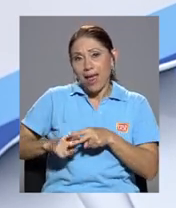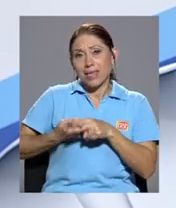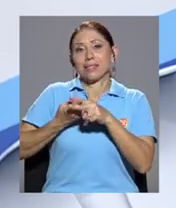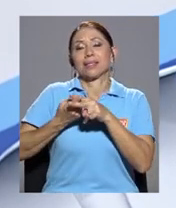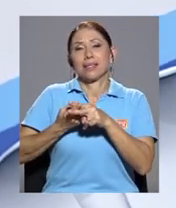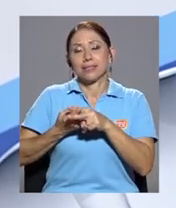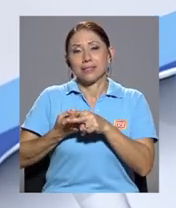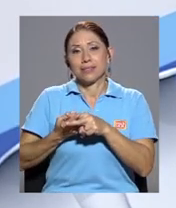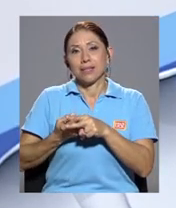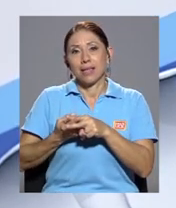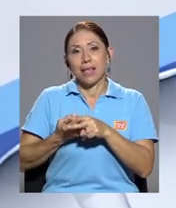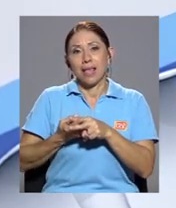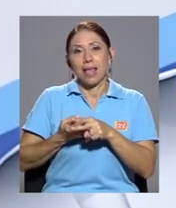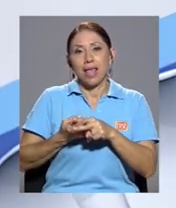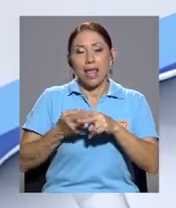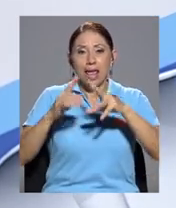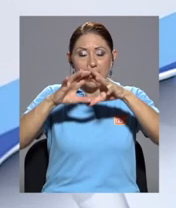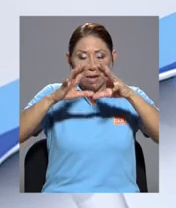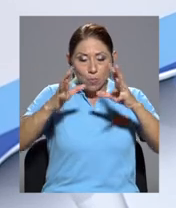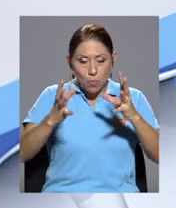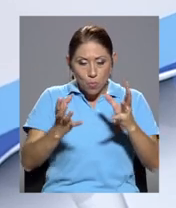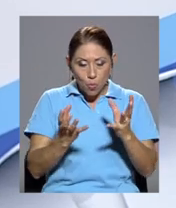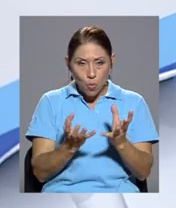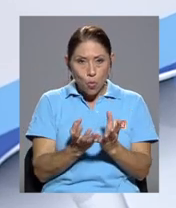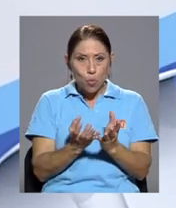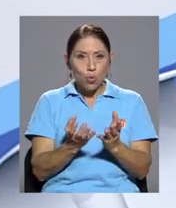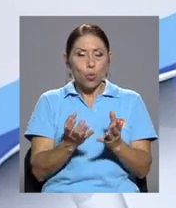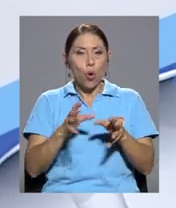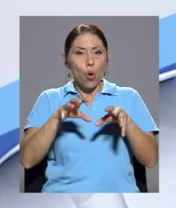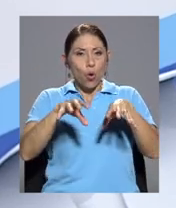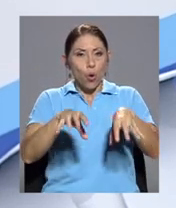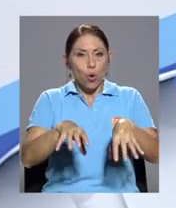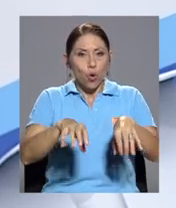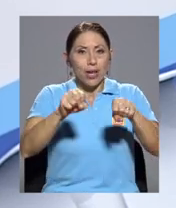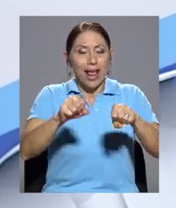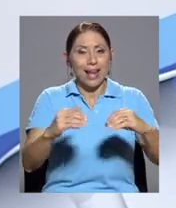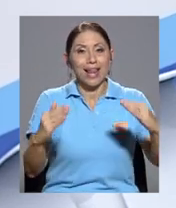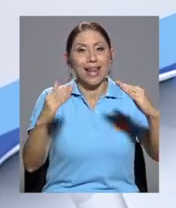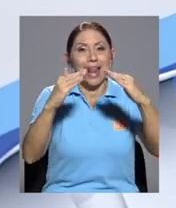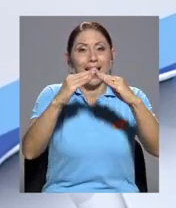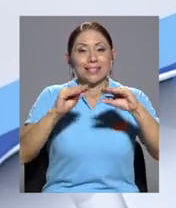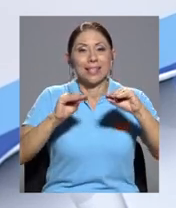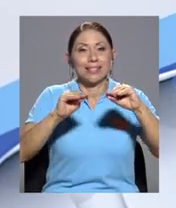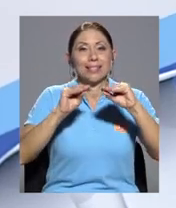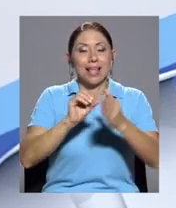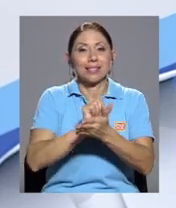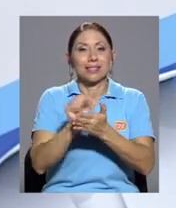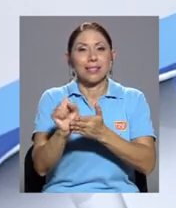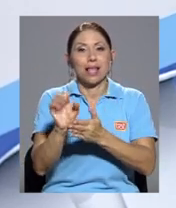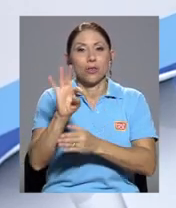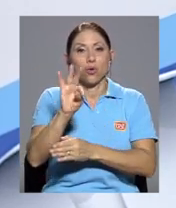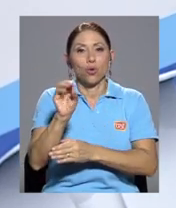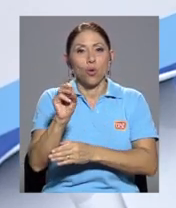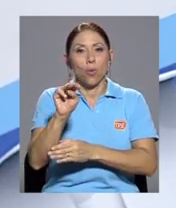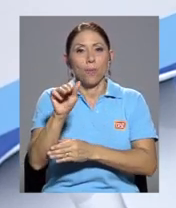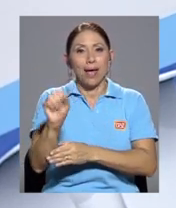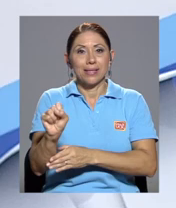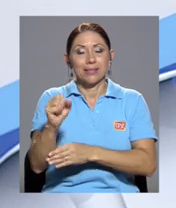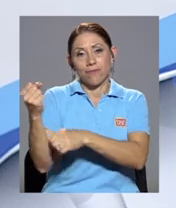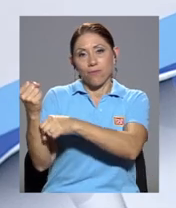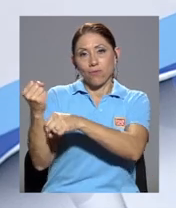mundo colonial en la casa de enseñanza de santo tomás fundada en 1814